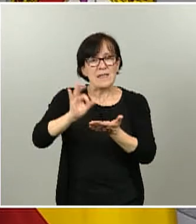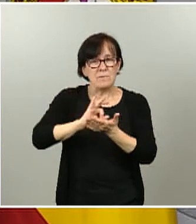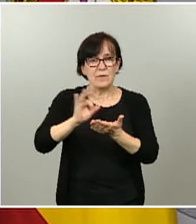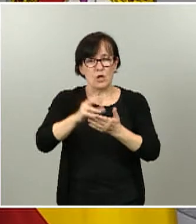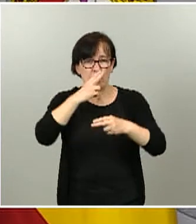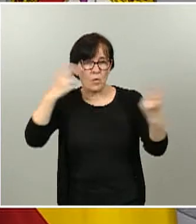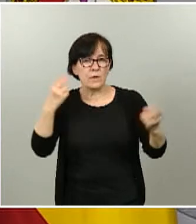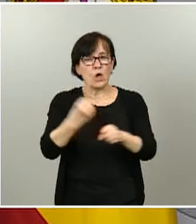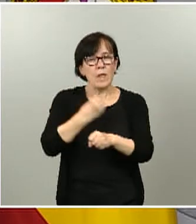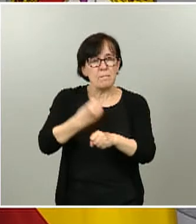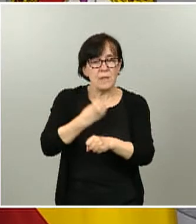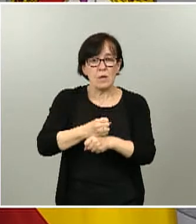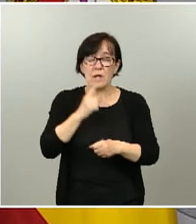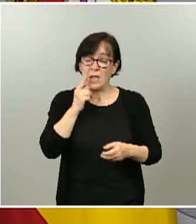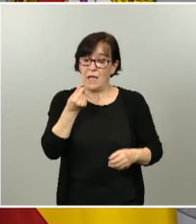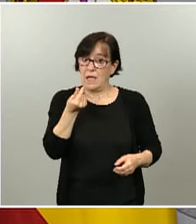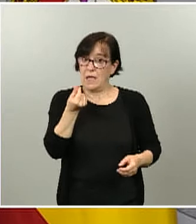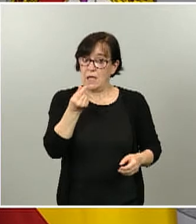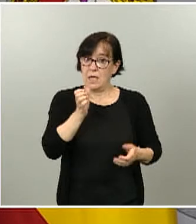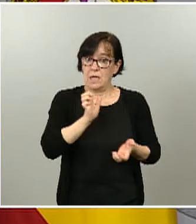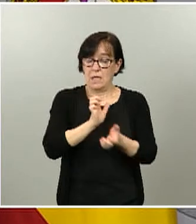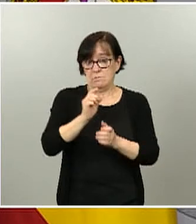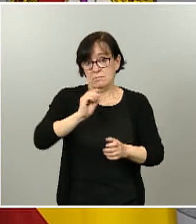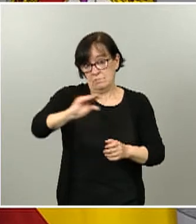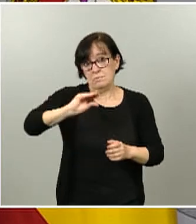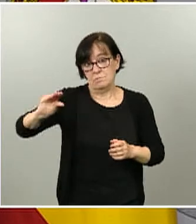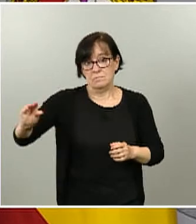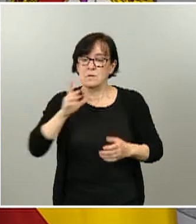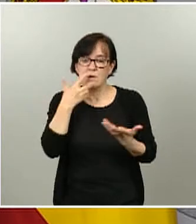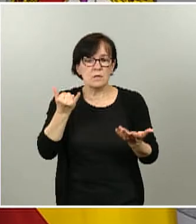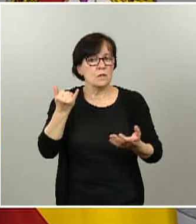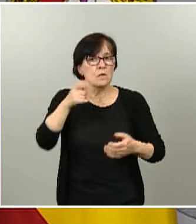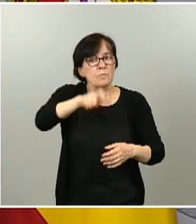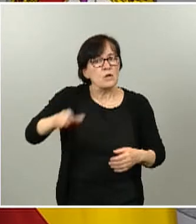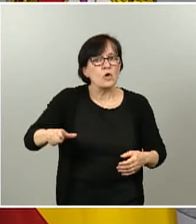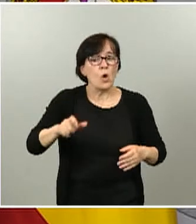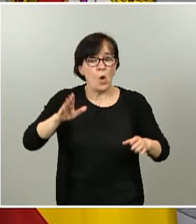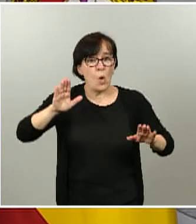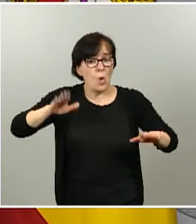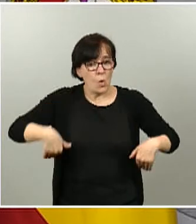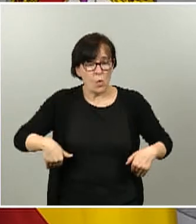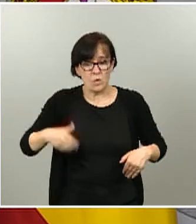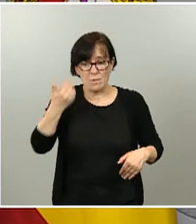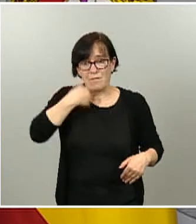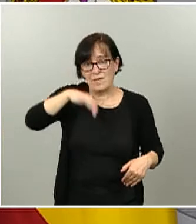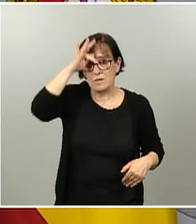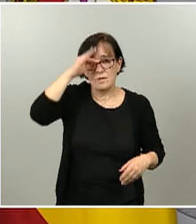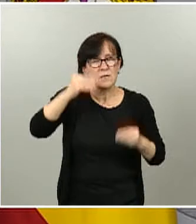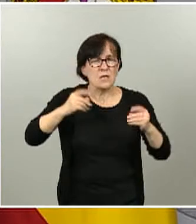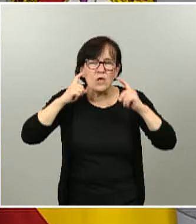que las prestaciones lleguen en tiempo y en forma a todos los ciudadanos, y durante el último fin de semana se ha hecho un esfuerzo